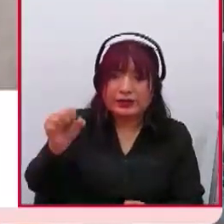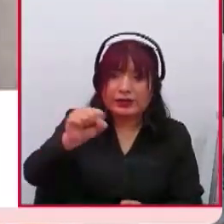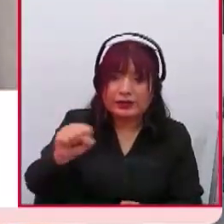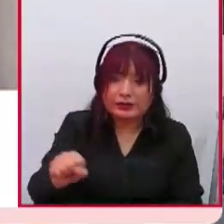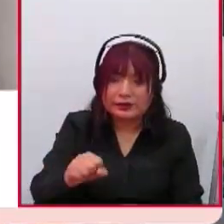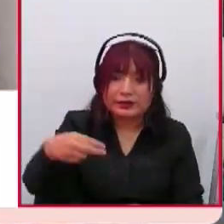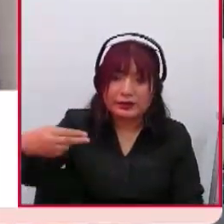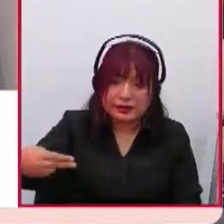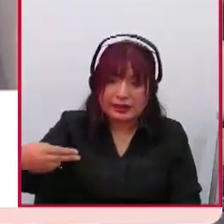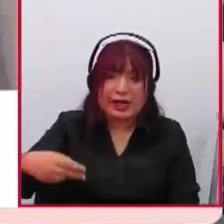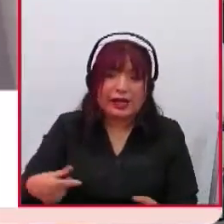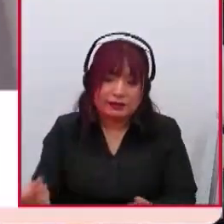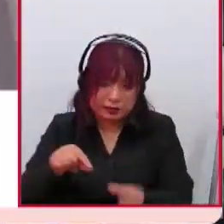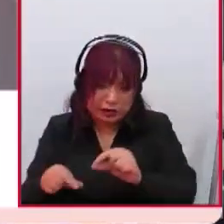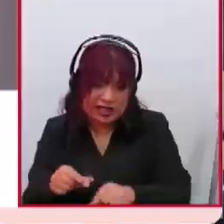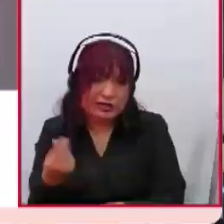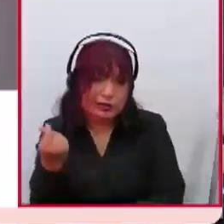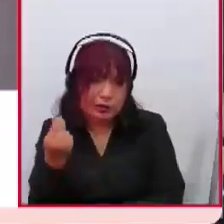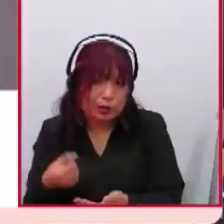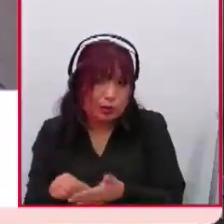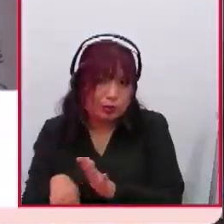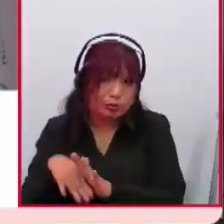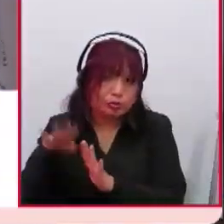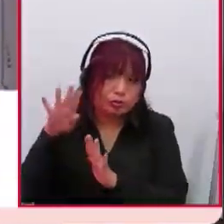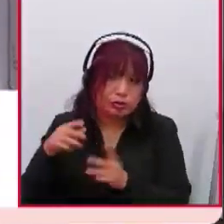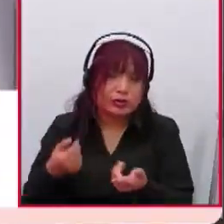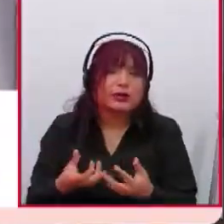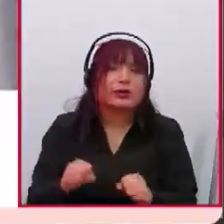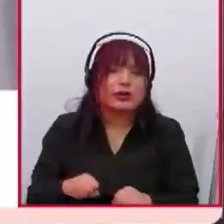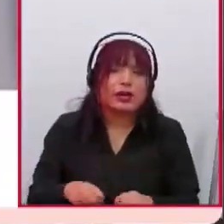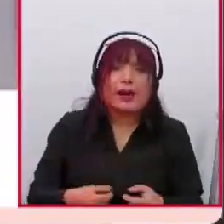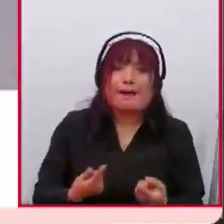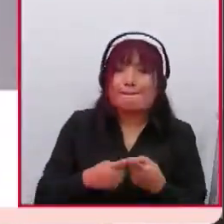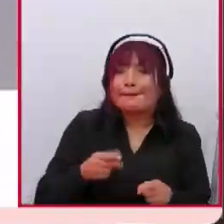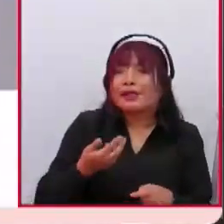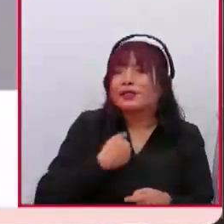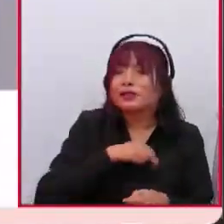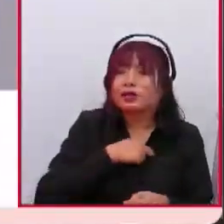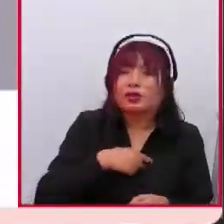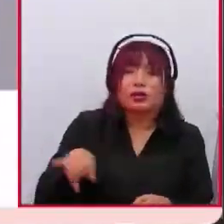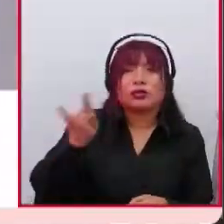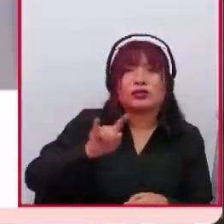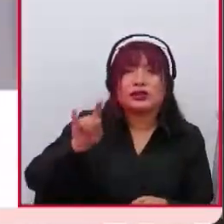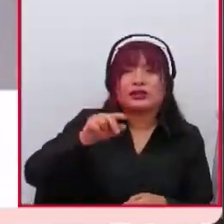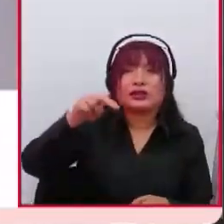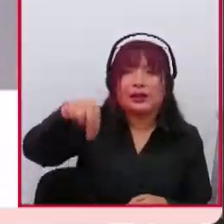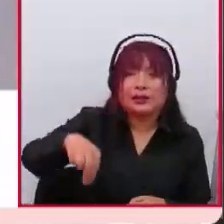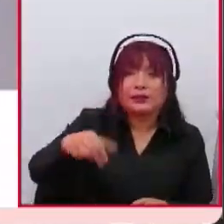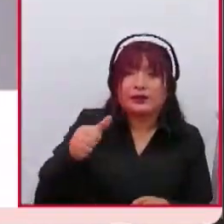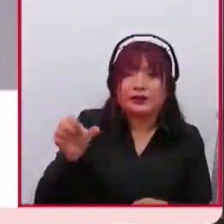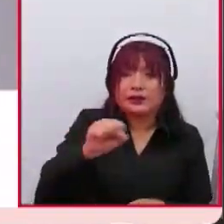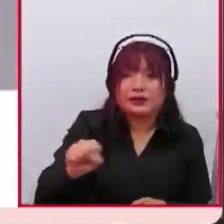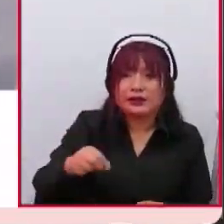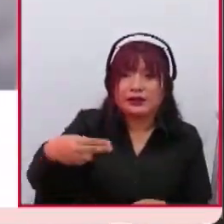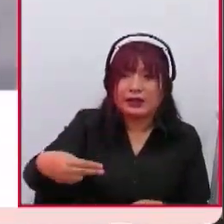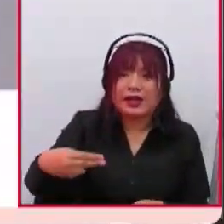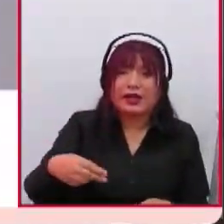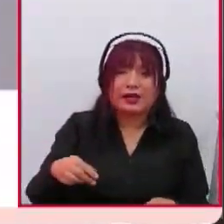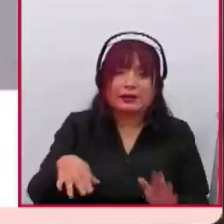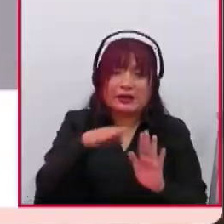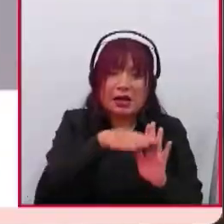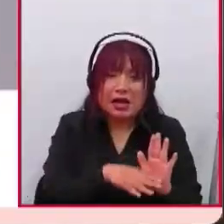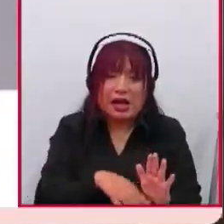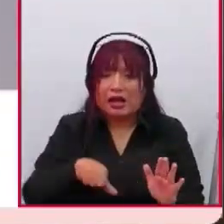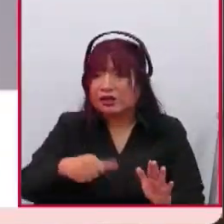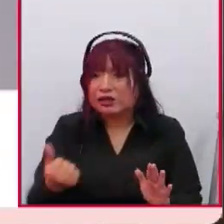costoso. Pero cuando nosotros ingresamos con el NaSH para la depresión de la calcopirita o las